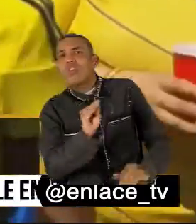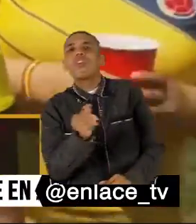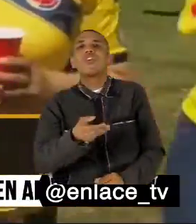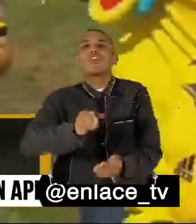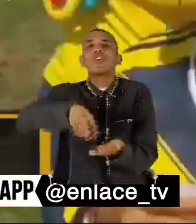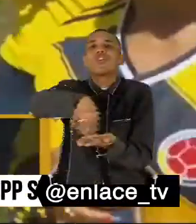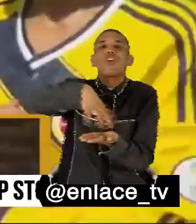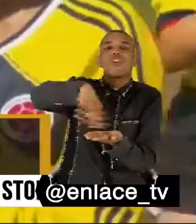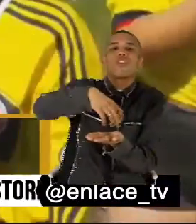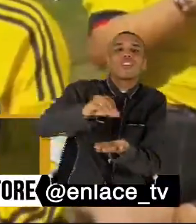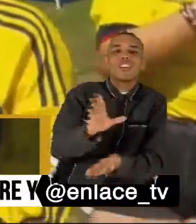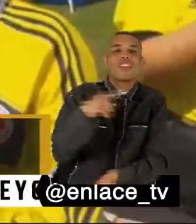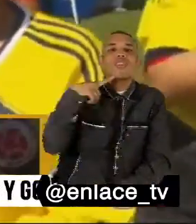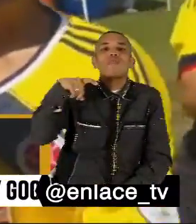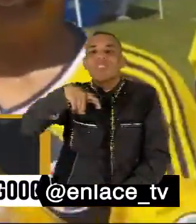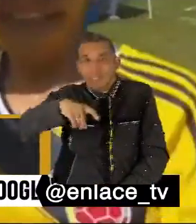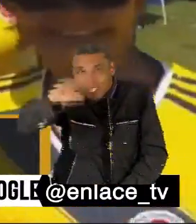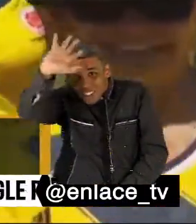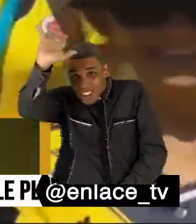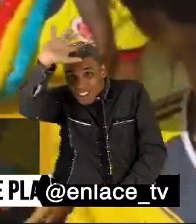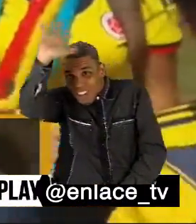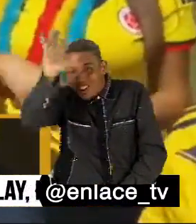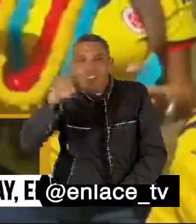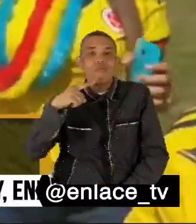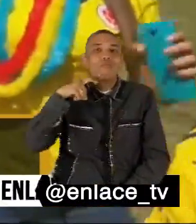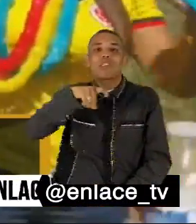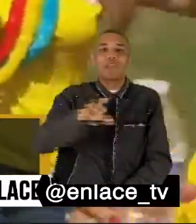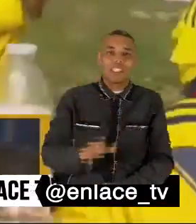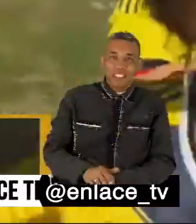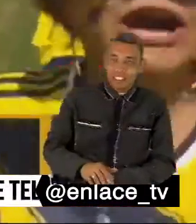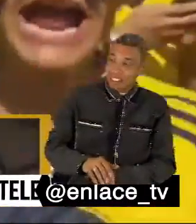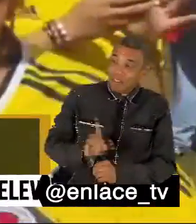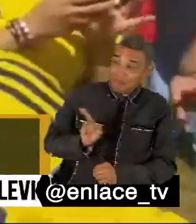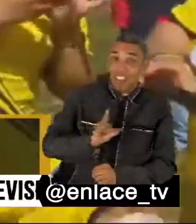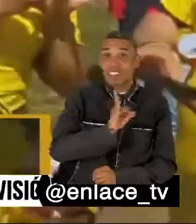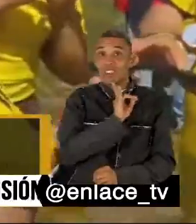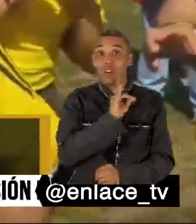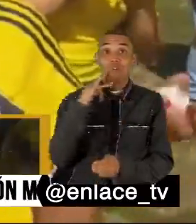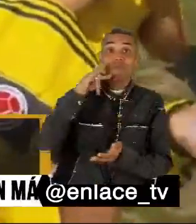Bucaramanga. Bucaramanga, vea, Bucaramanga. Ahí estamos, saluditos, saludos.